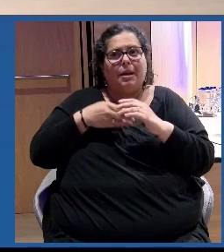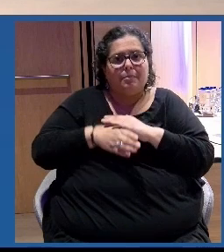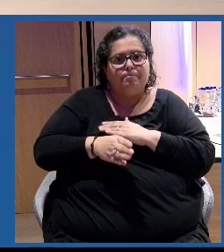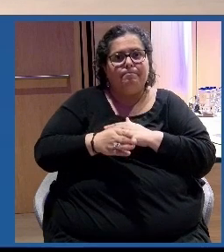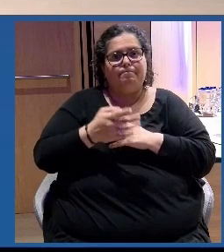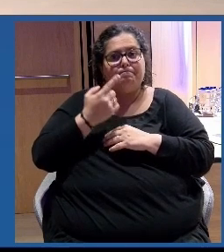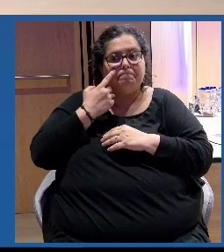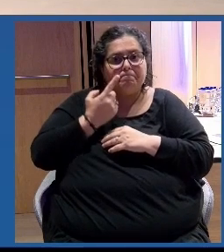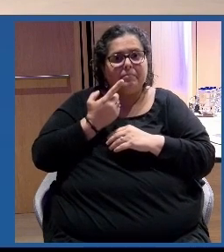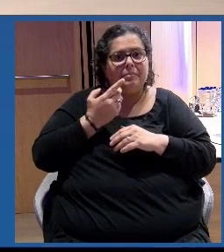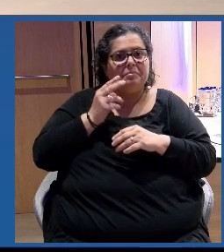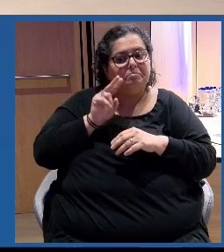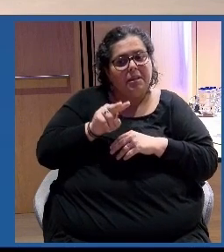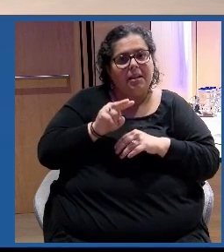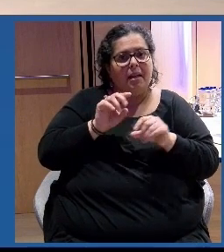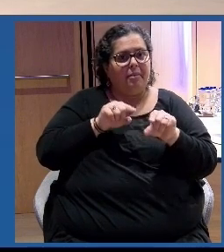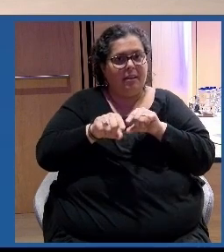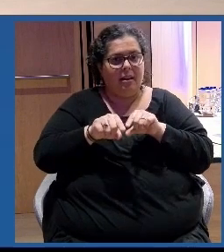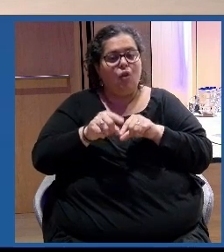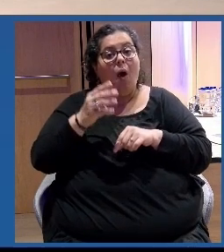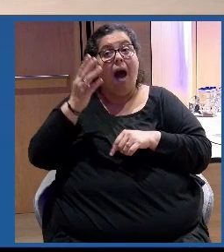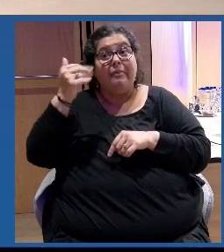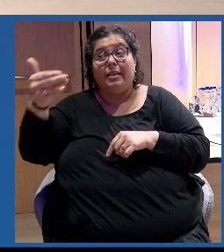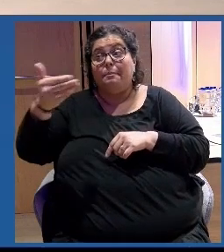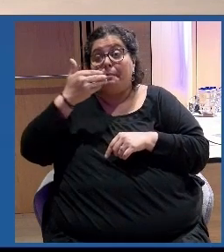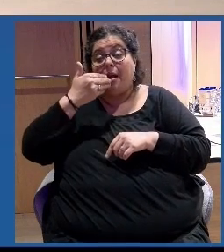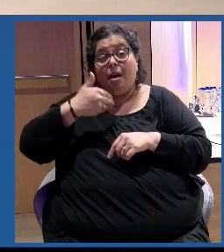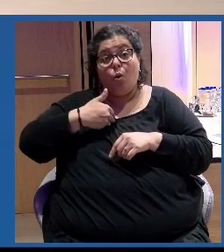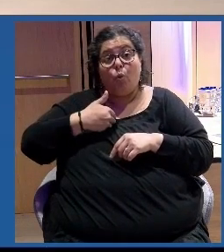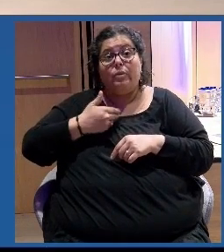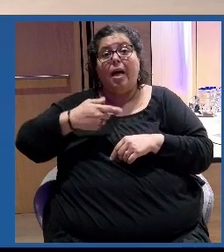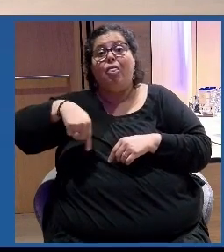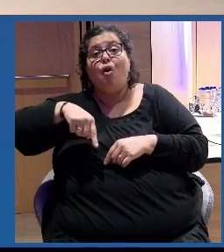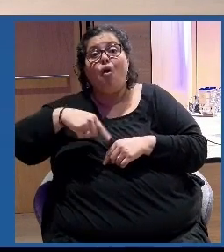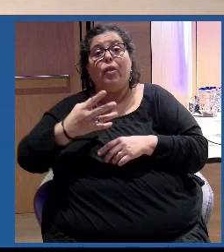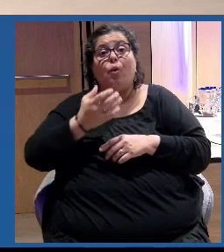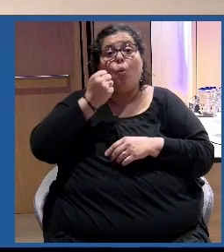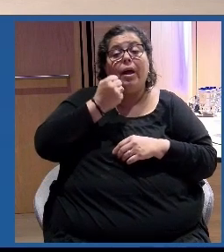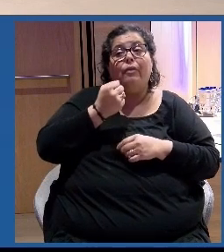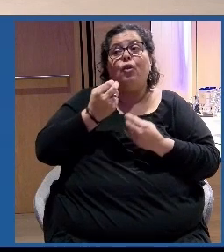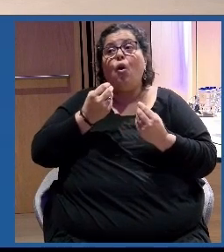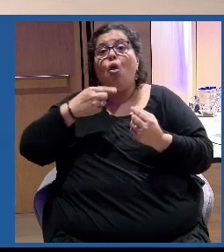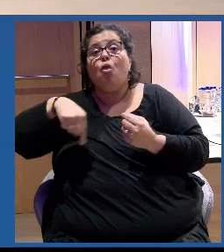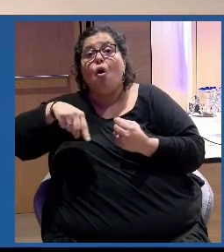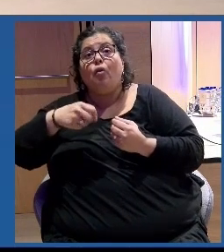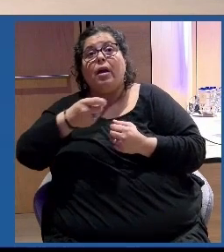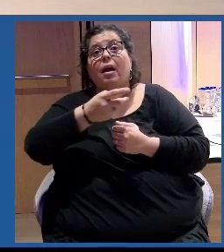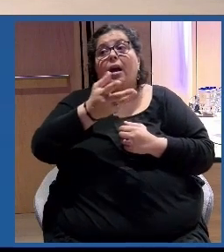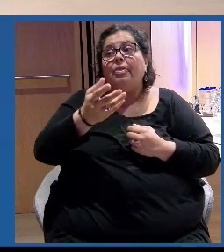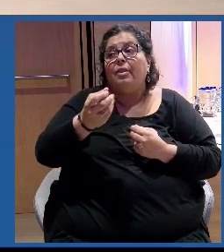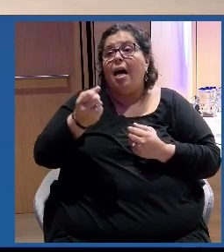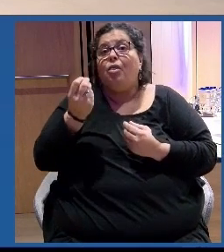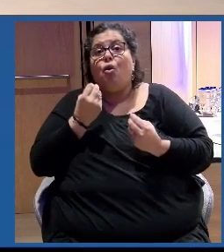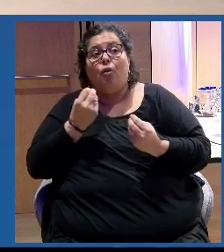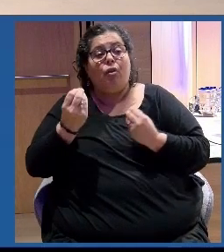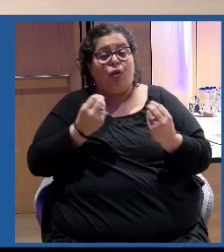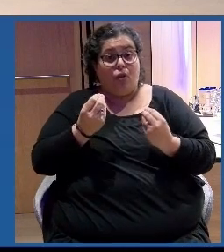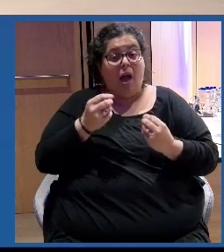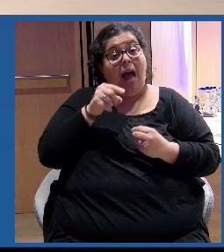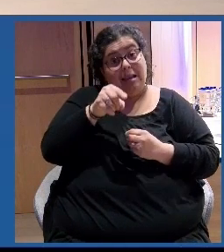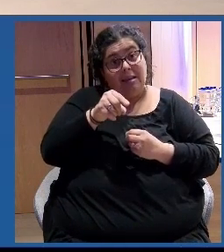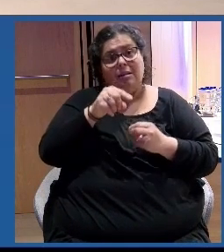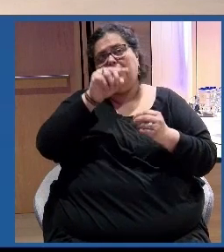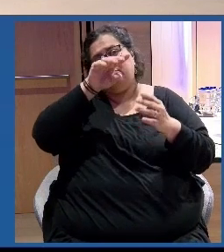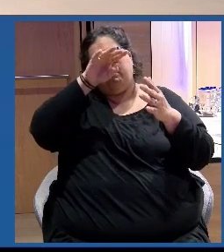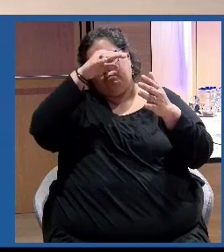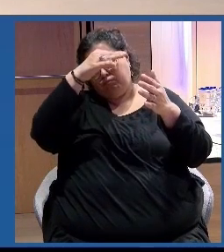para hacerlo, porque nos pasaba que muchas veces nos consultaban dónde encuentro la partida de jardines, dónde encuentro... Bueno, ahí hay cosas que son un